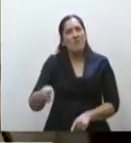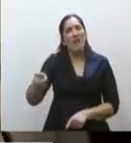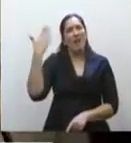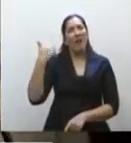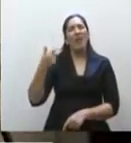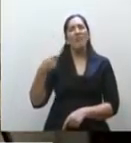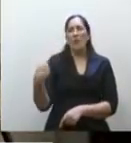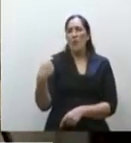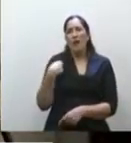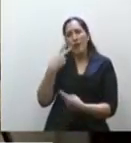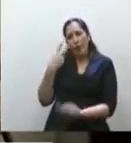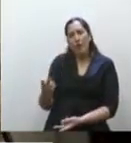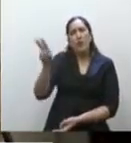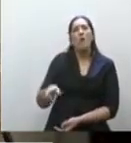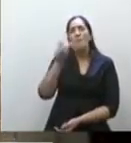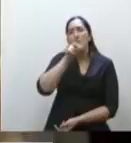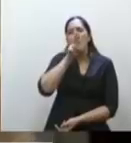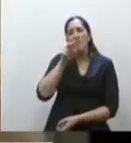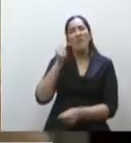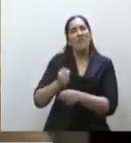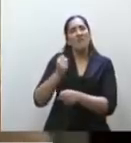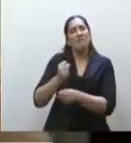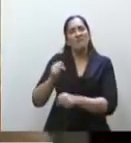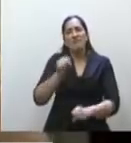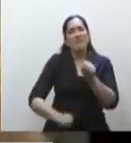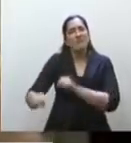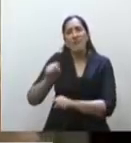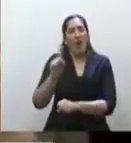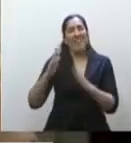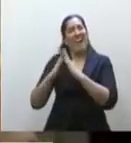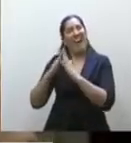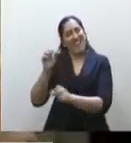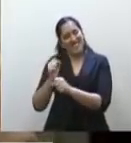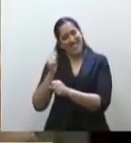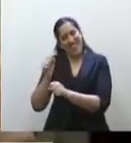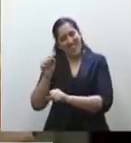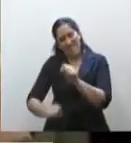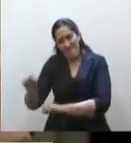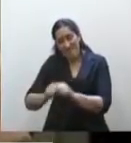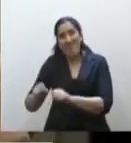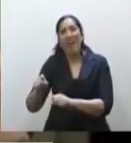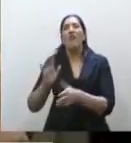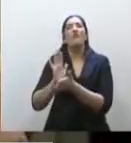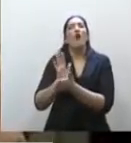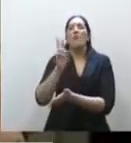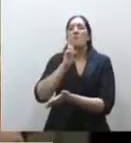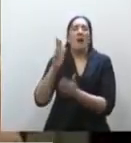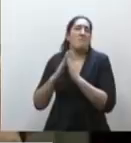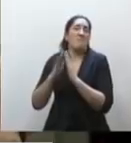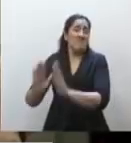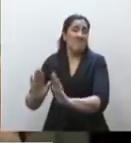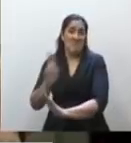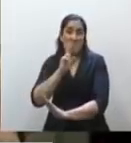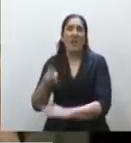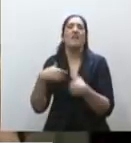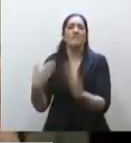reconocida en la jubilación. Esto también es empoderamiento. Recuerdo lo que Eva Perón había podido